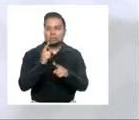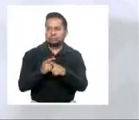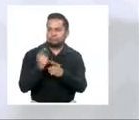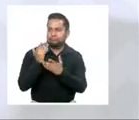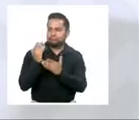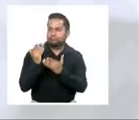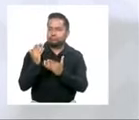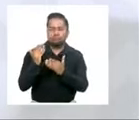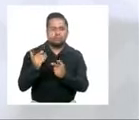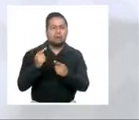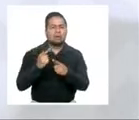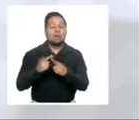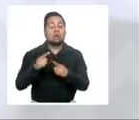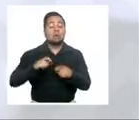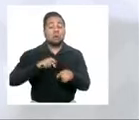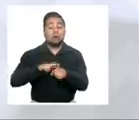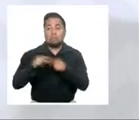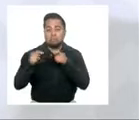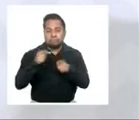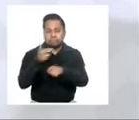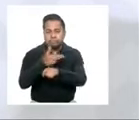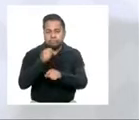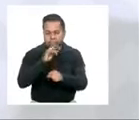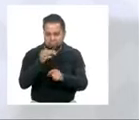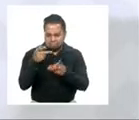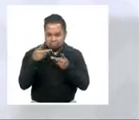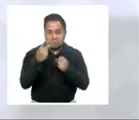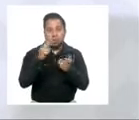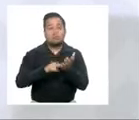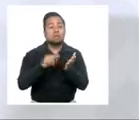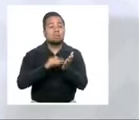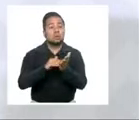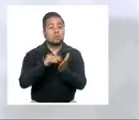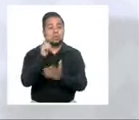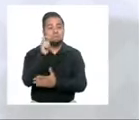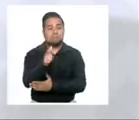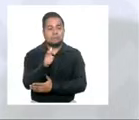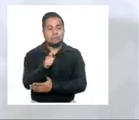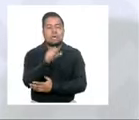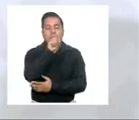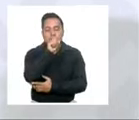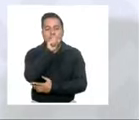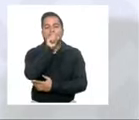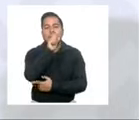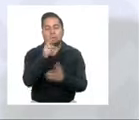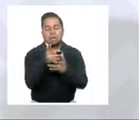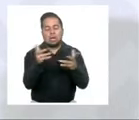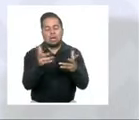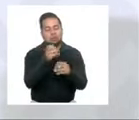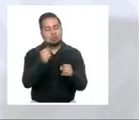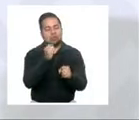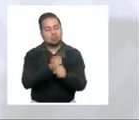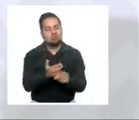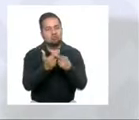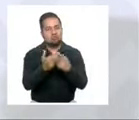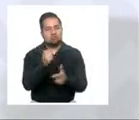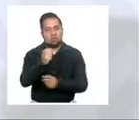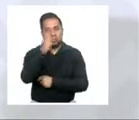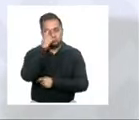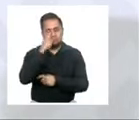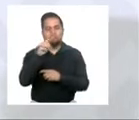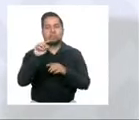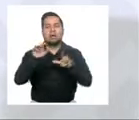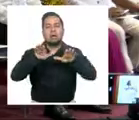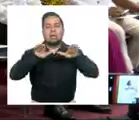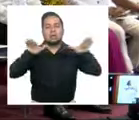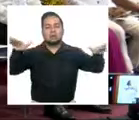del señor gobernador tendremos una inversión de más de 2,000 millones de pesos que también amplía un horizonte distinto al